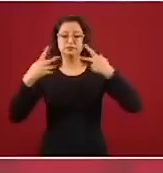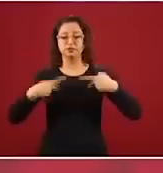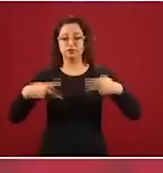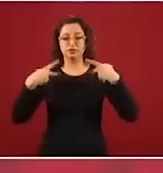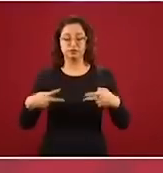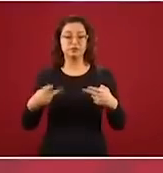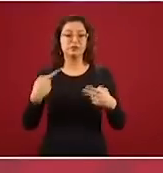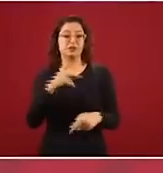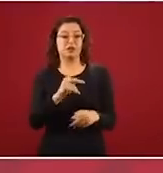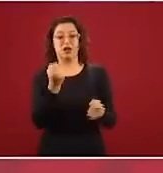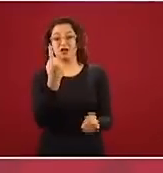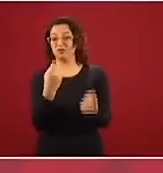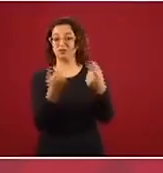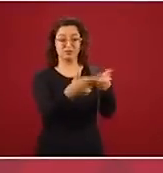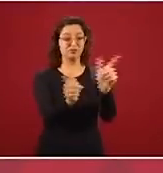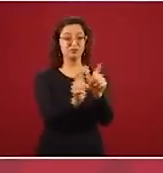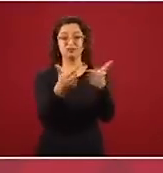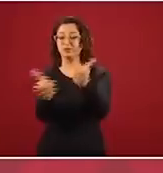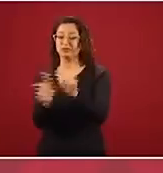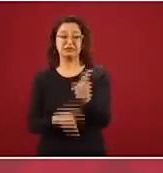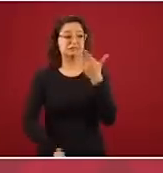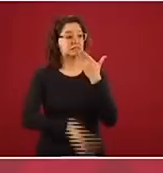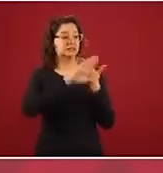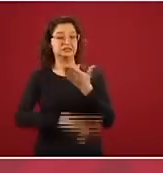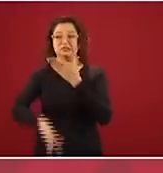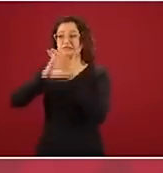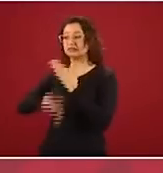hubo resistencias el año pasado.